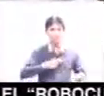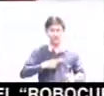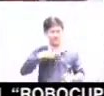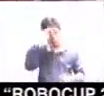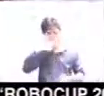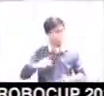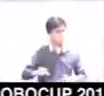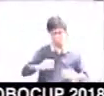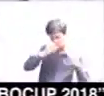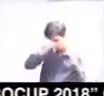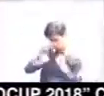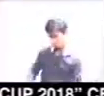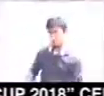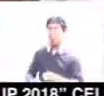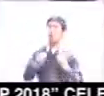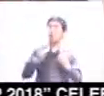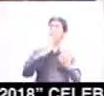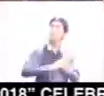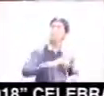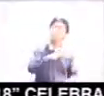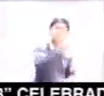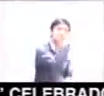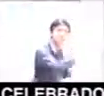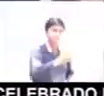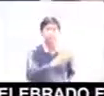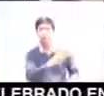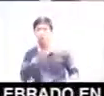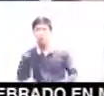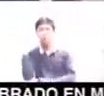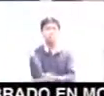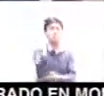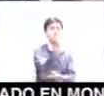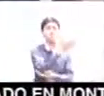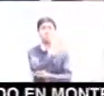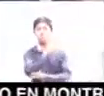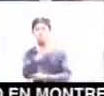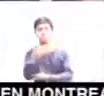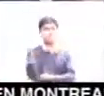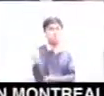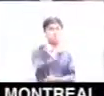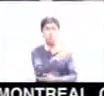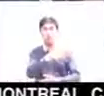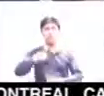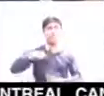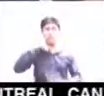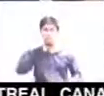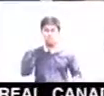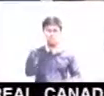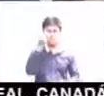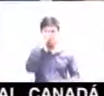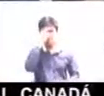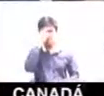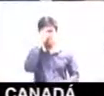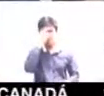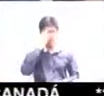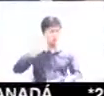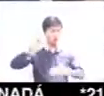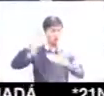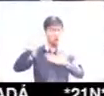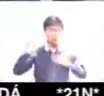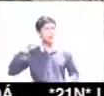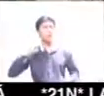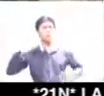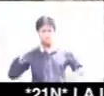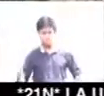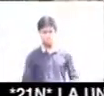del próximo 1 de julio, ya que aseguró tiene los mejores perfiles, las mejores propuestas y porque cree en el mejor México,